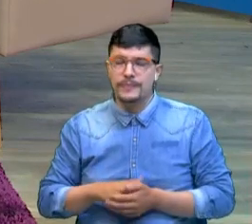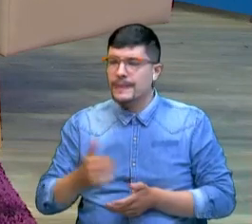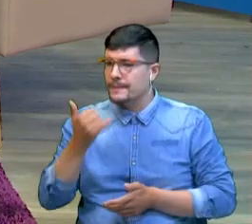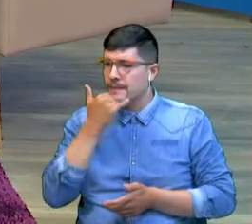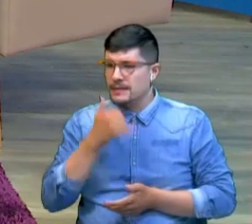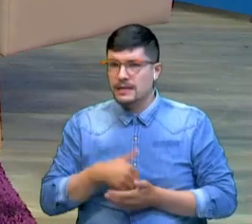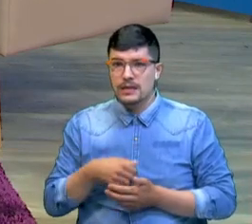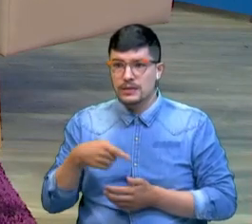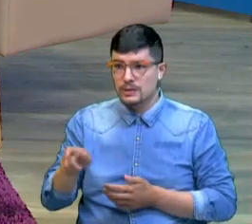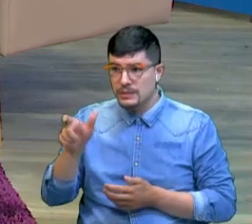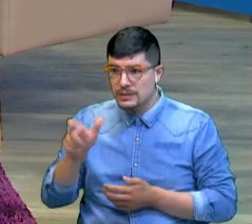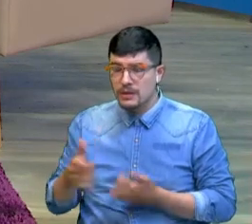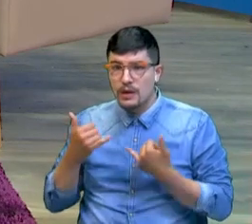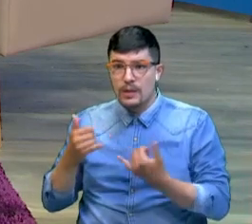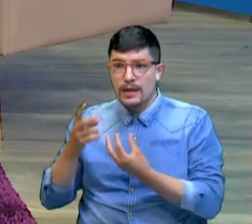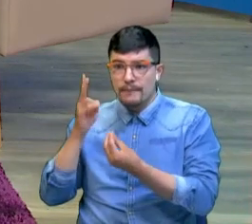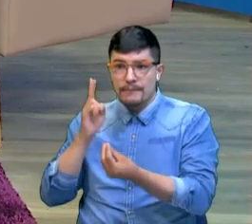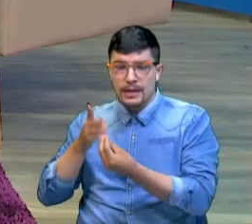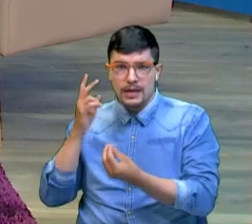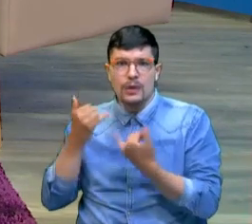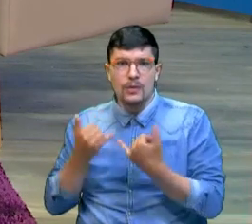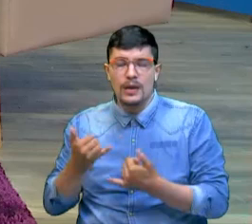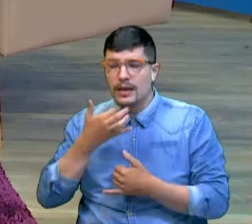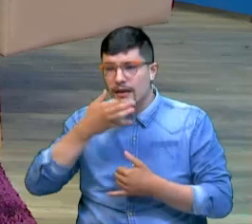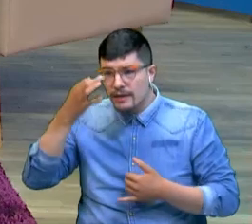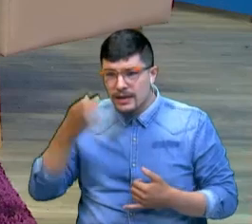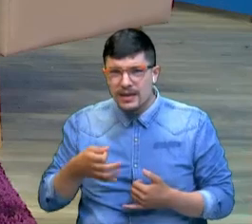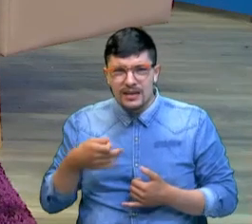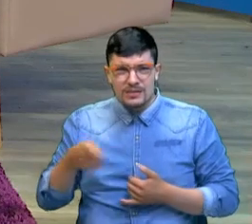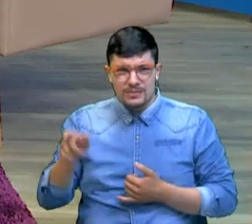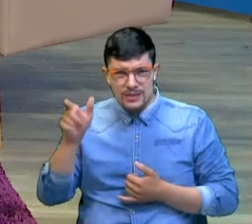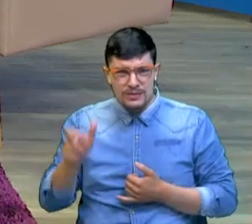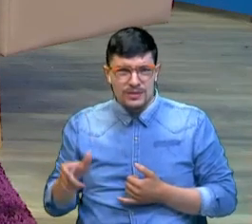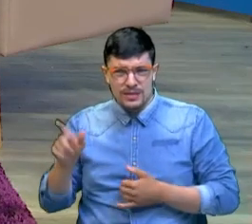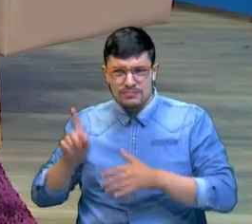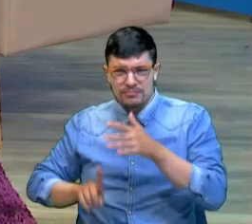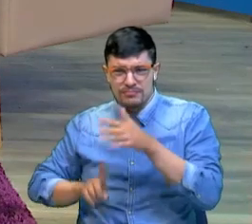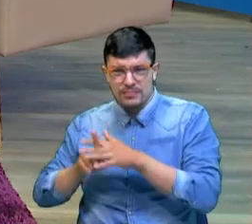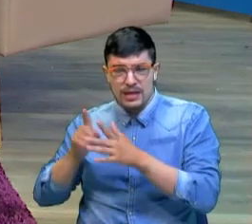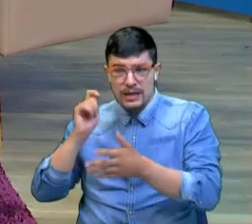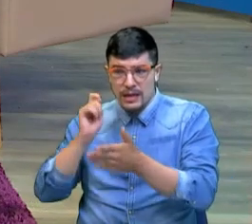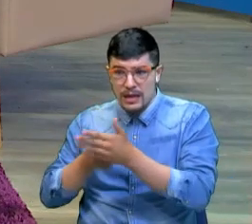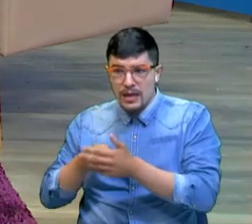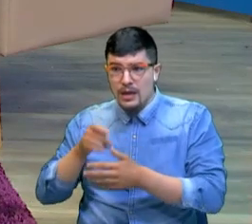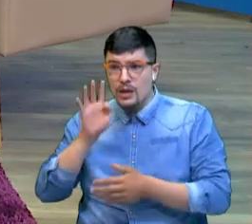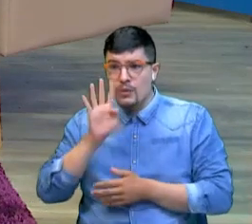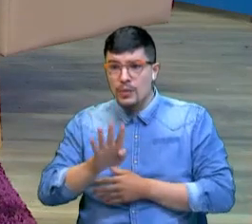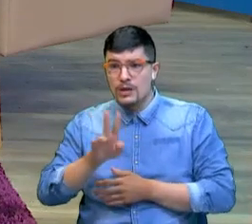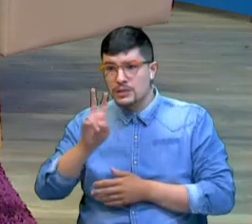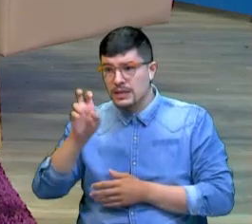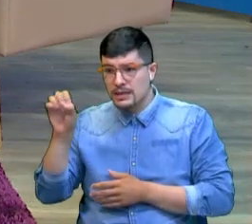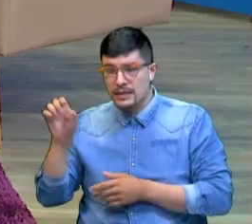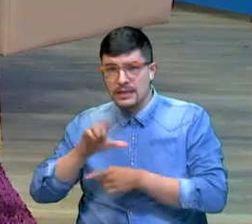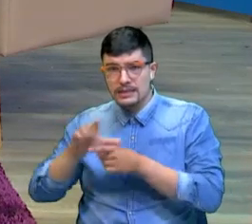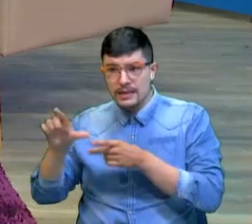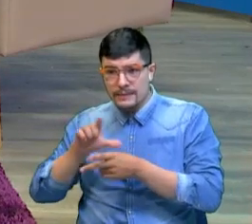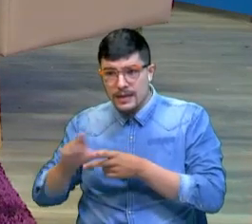Resulta que la ahorita, pues la verdad, pues le aparecen cotizadas 470